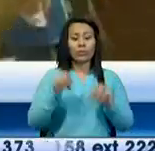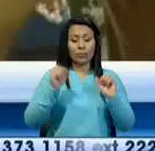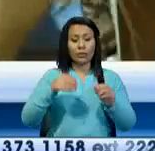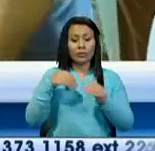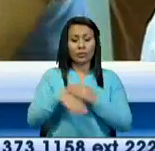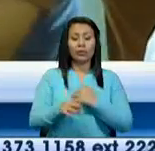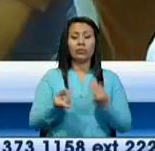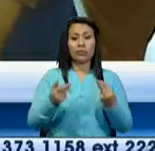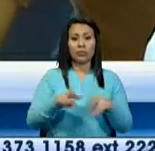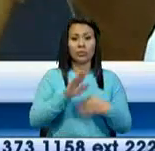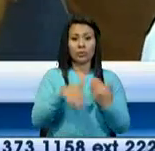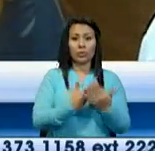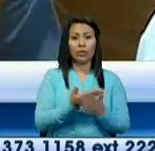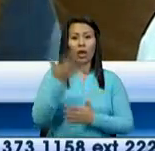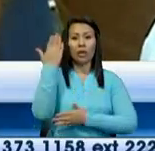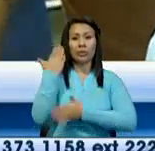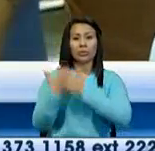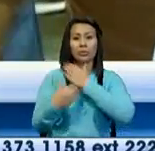antiguos que saben decir,